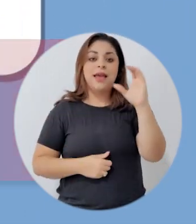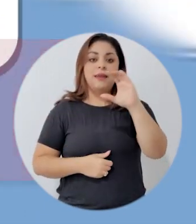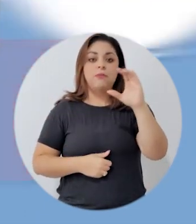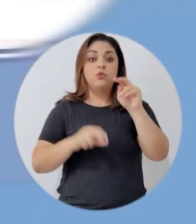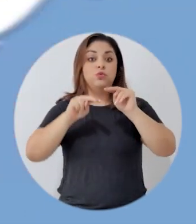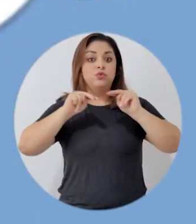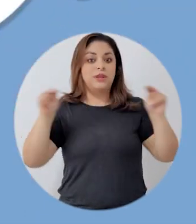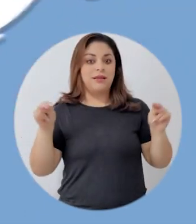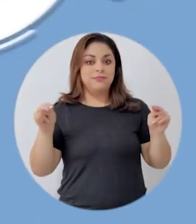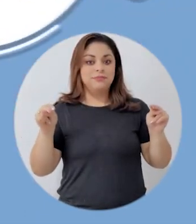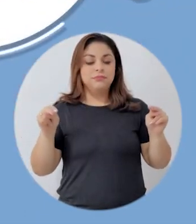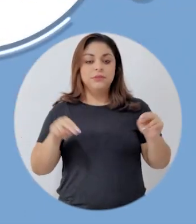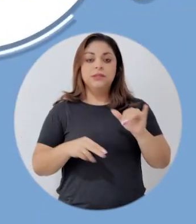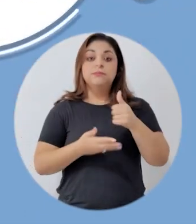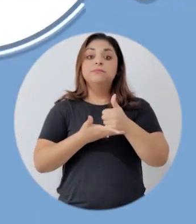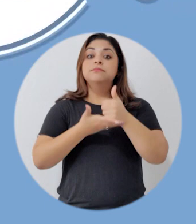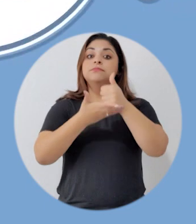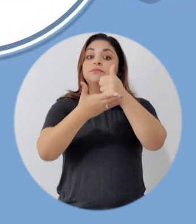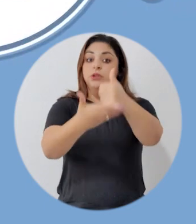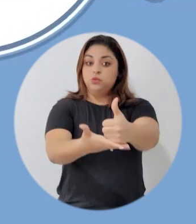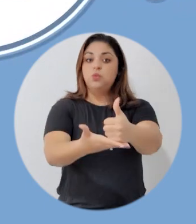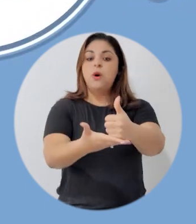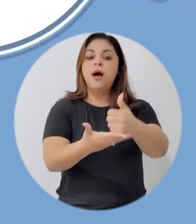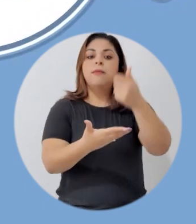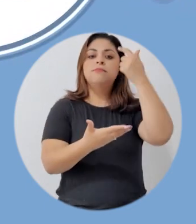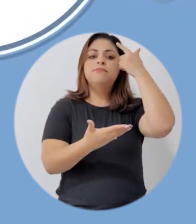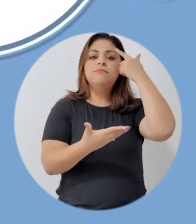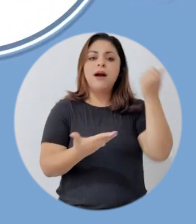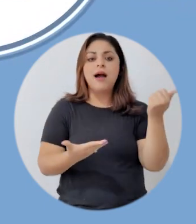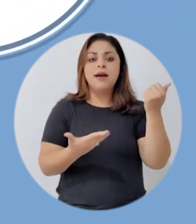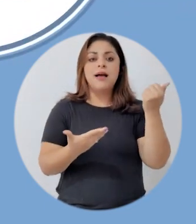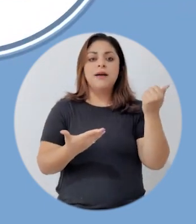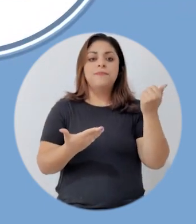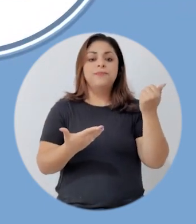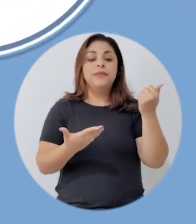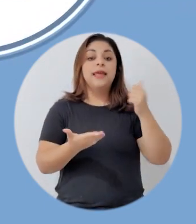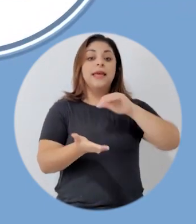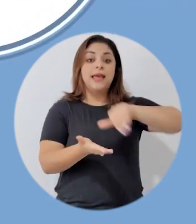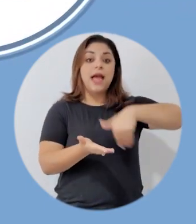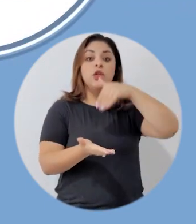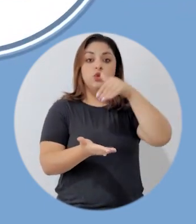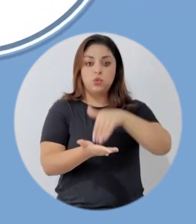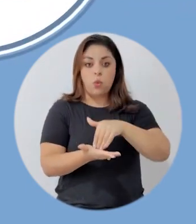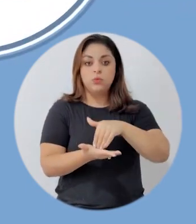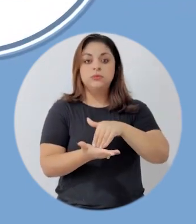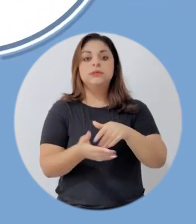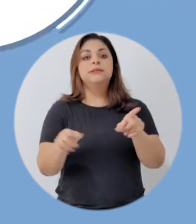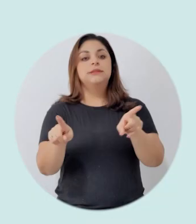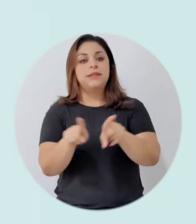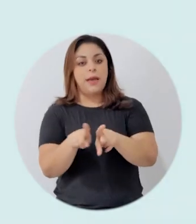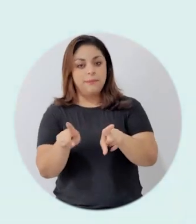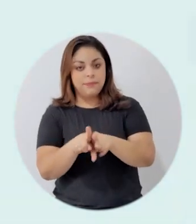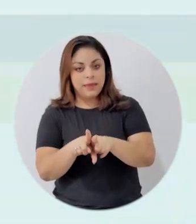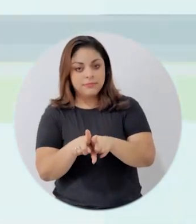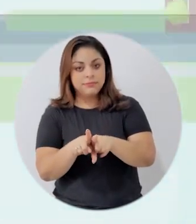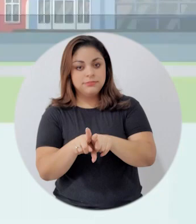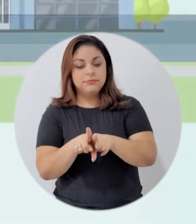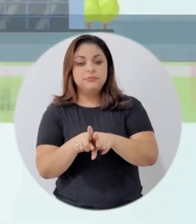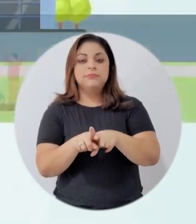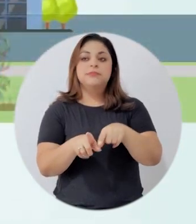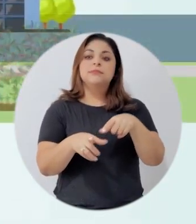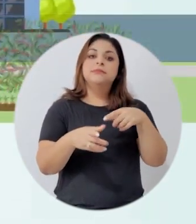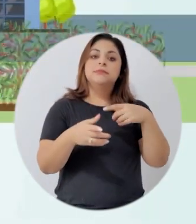nivel organizacional. Tenemos, por ejemplo, a nivel cantonal que el país ha invertido en desarrollar